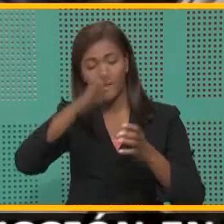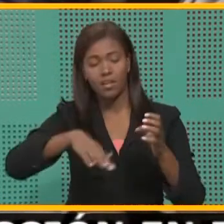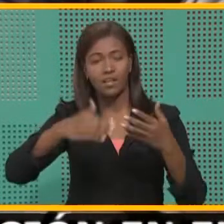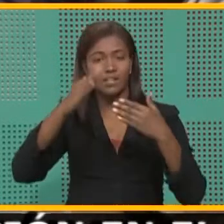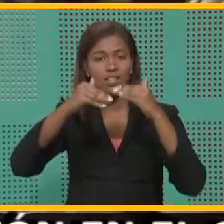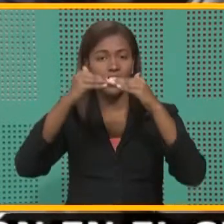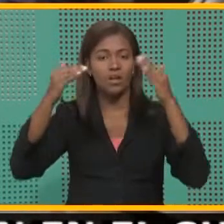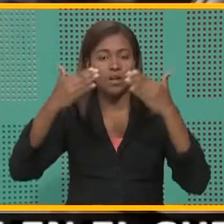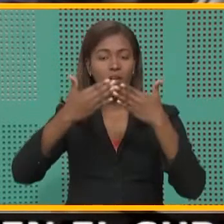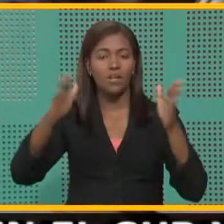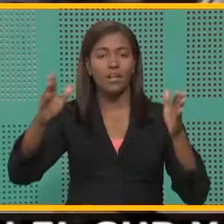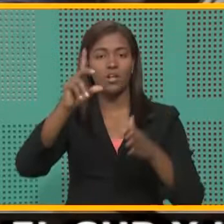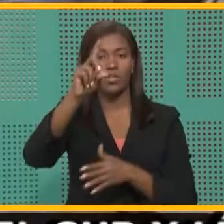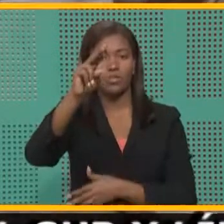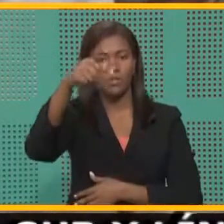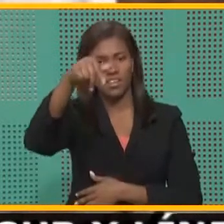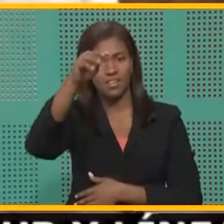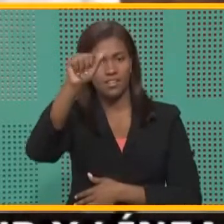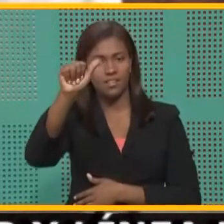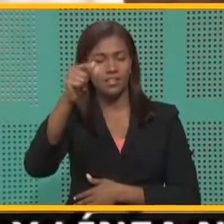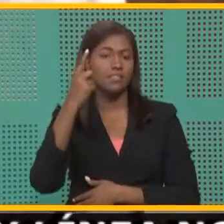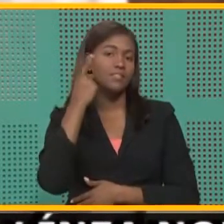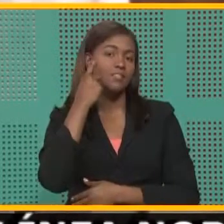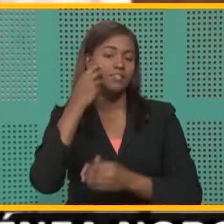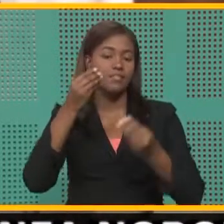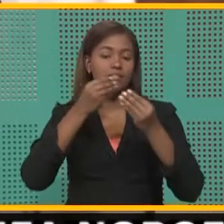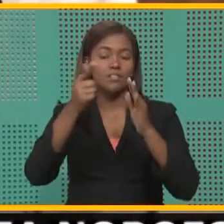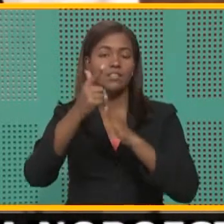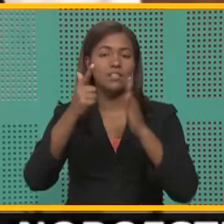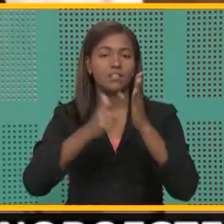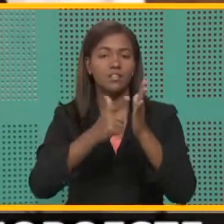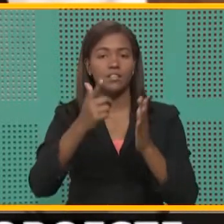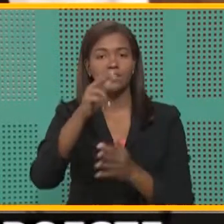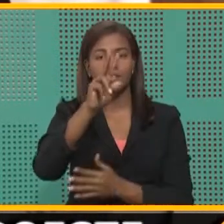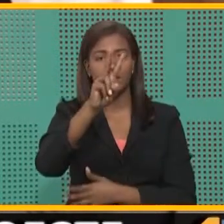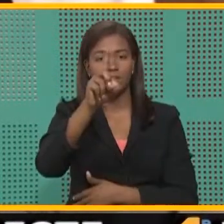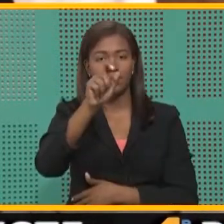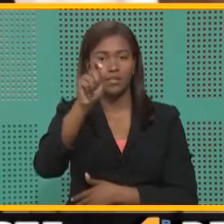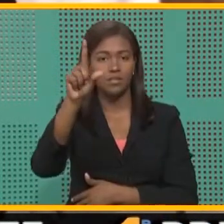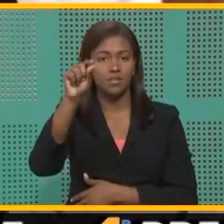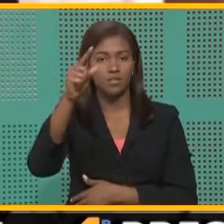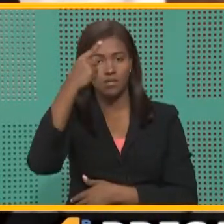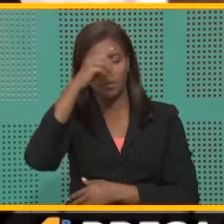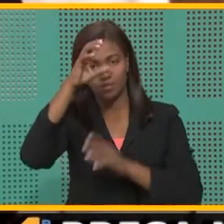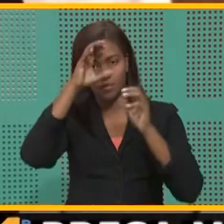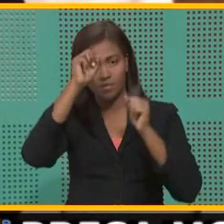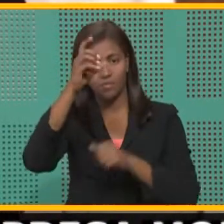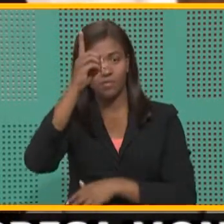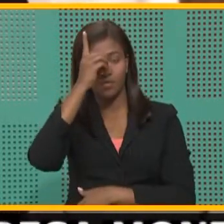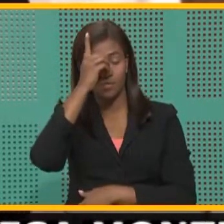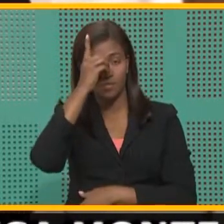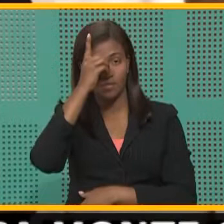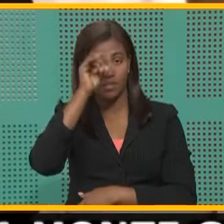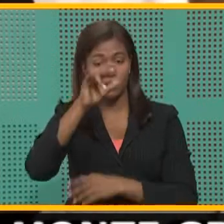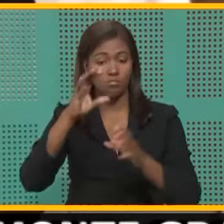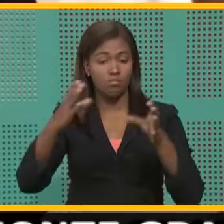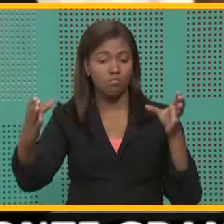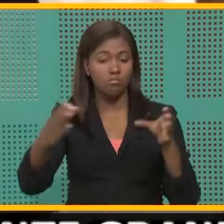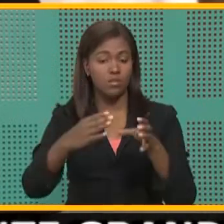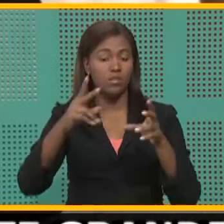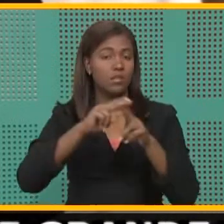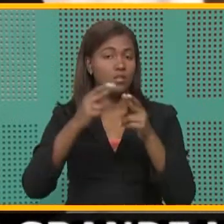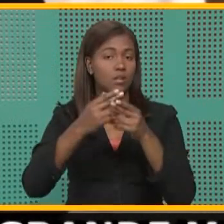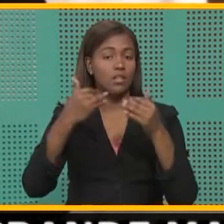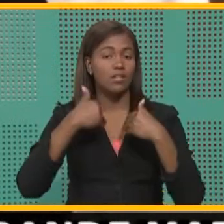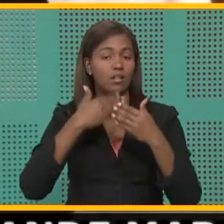Abierto de Duquesa, tras la reciente emisión del decreto 21-20 por el presidente Danilo Medina. En el encuentro se diseñó un